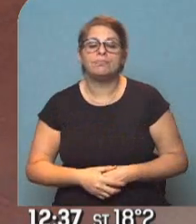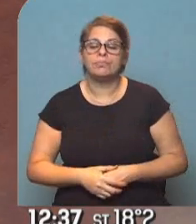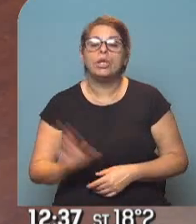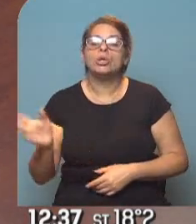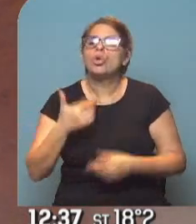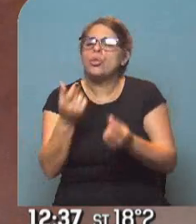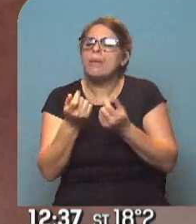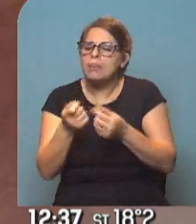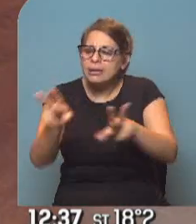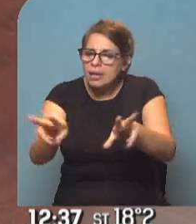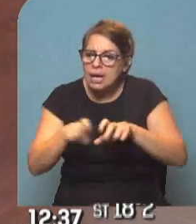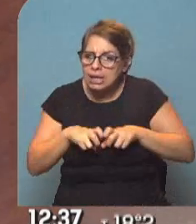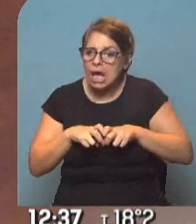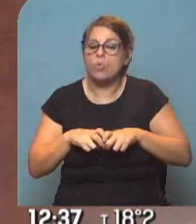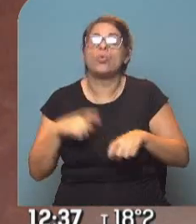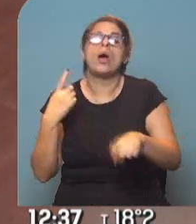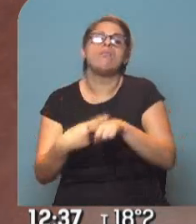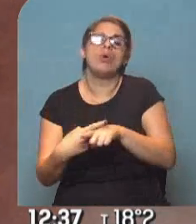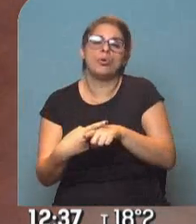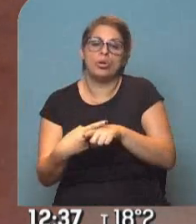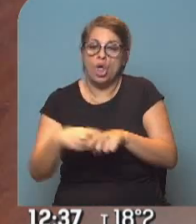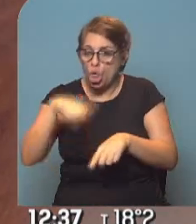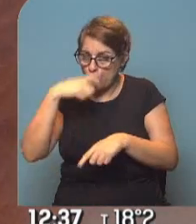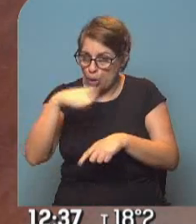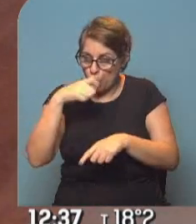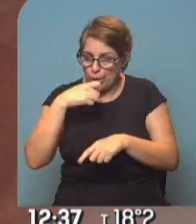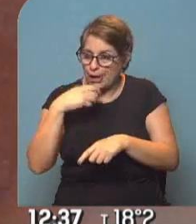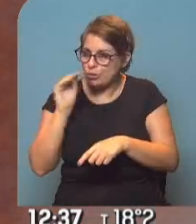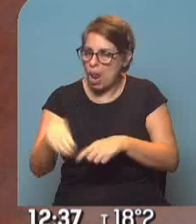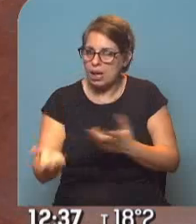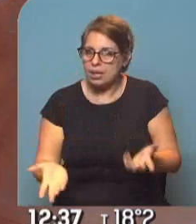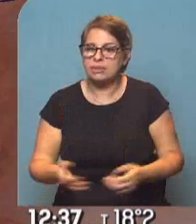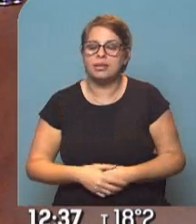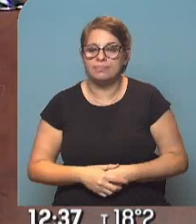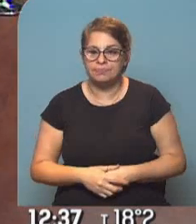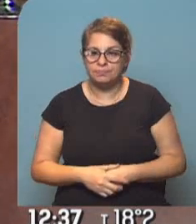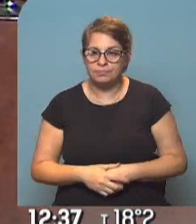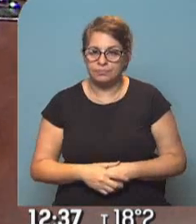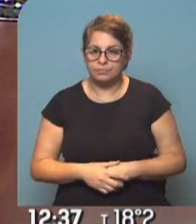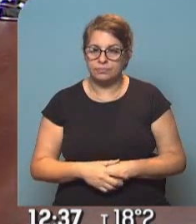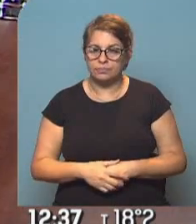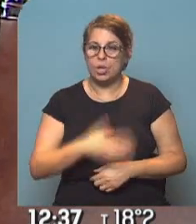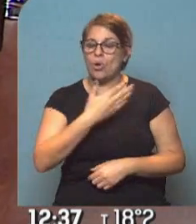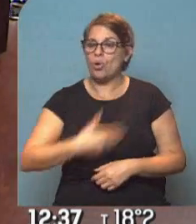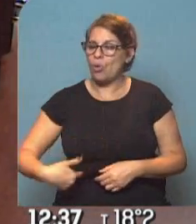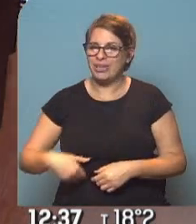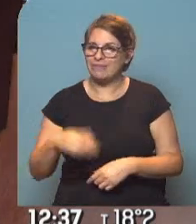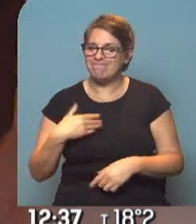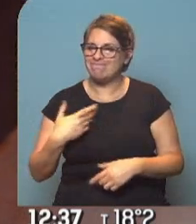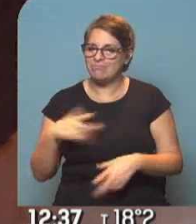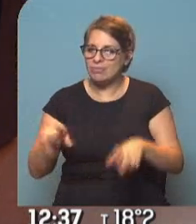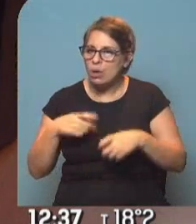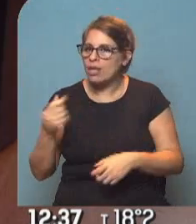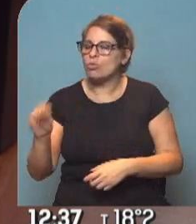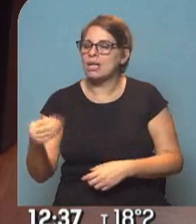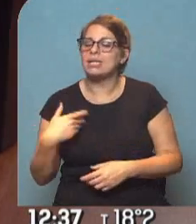el dinero que ingresa por la droga no alcanza del lado del gobierno, no alcanza, digamos,